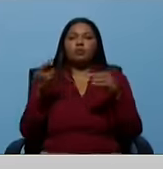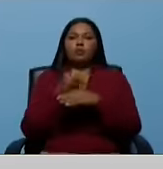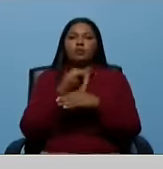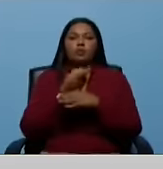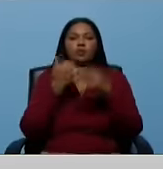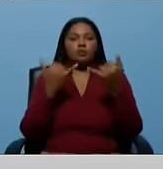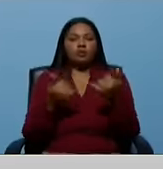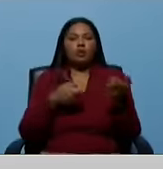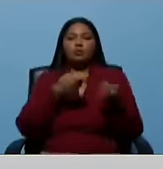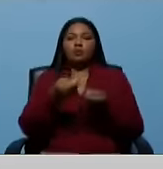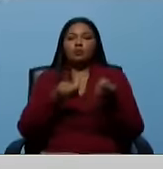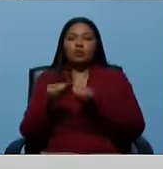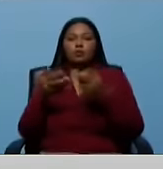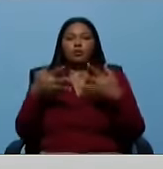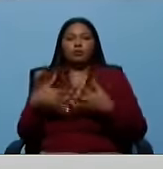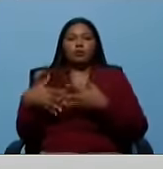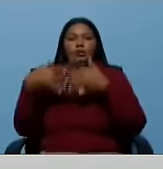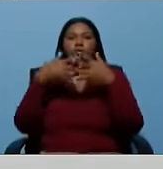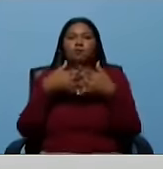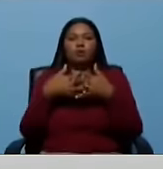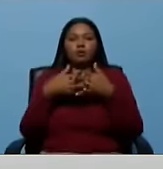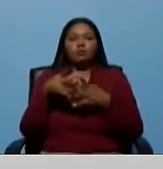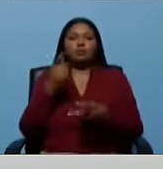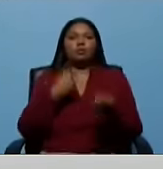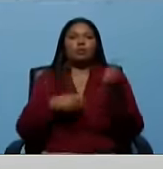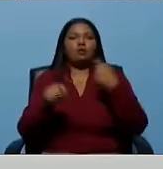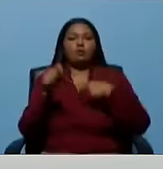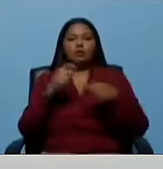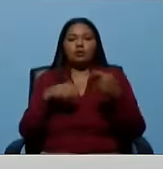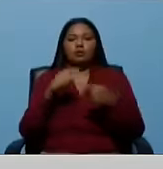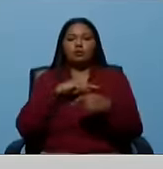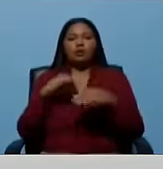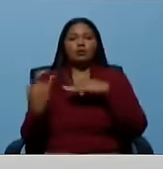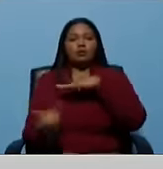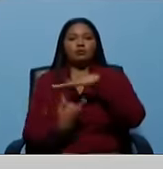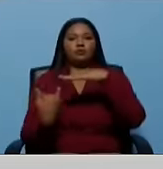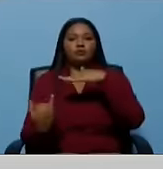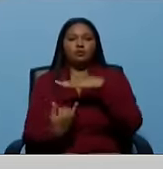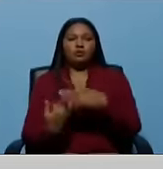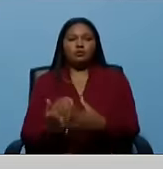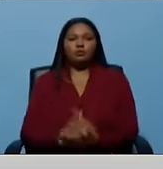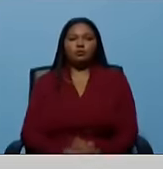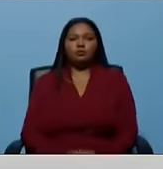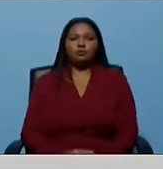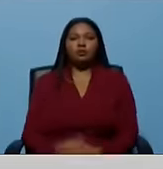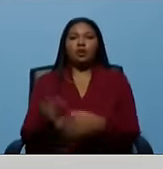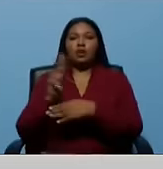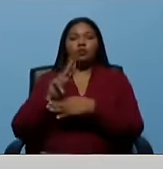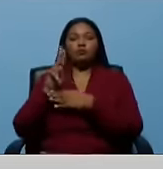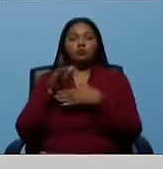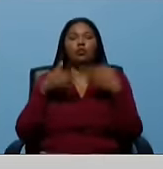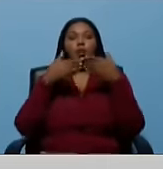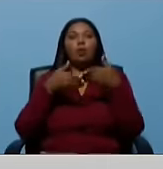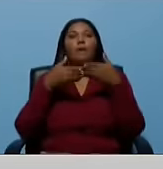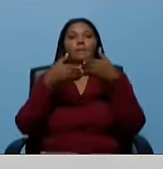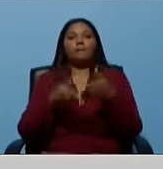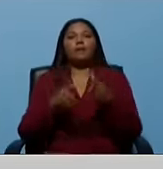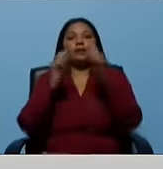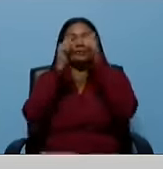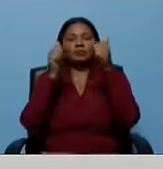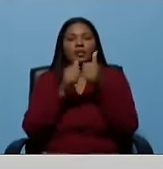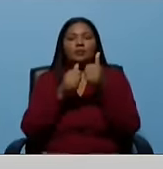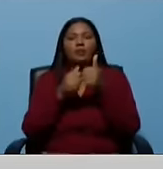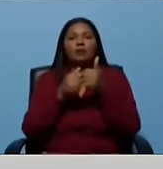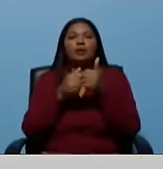El dominio de los Estados Unidos en el comercio en las instituciones en el uso de los mares en el uso del sistema financiero